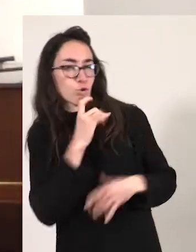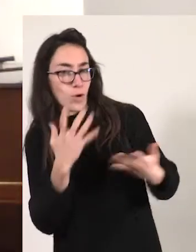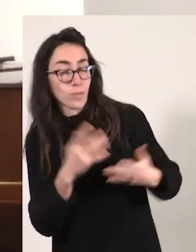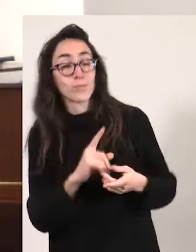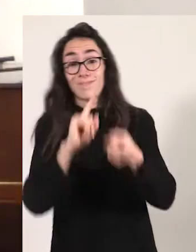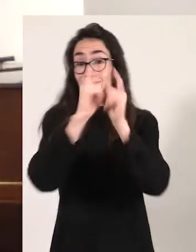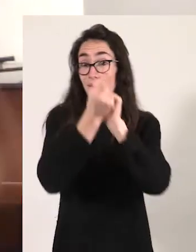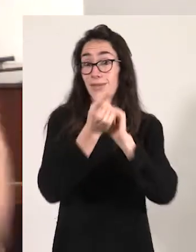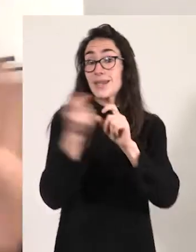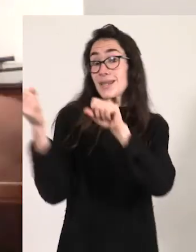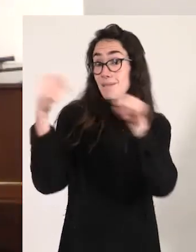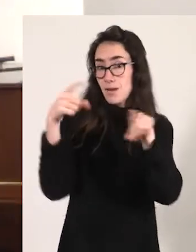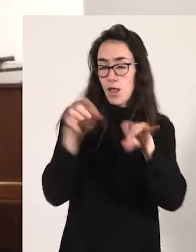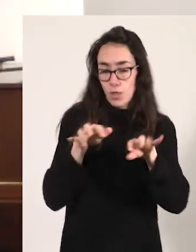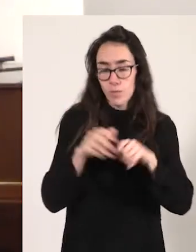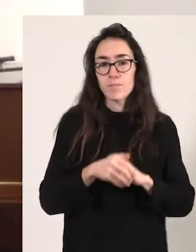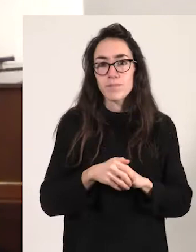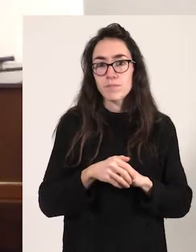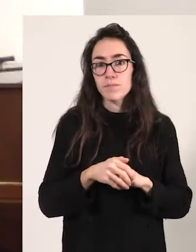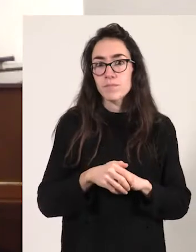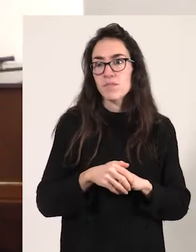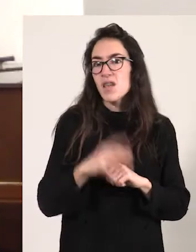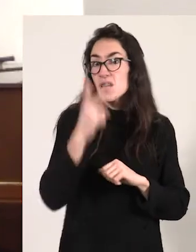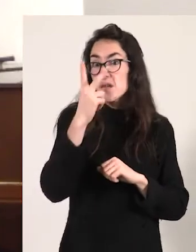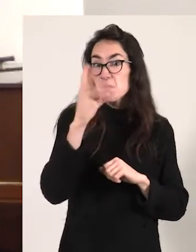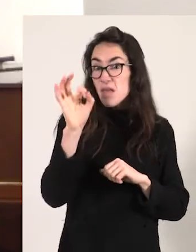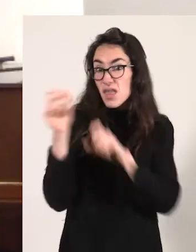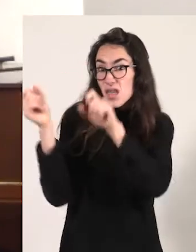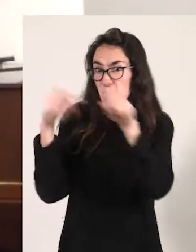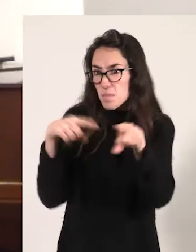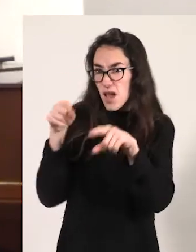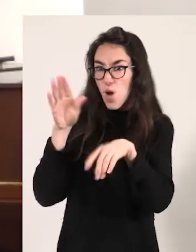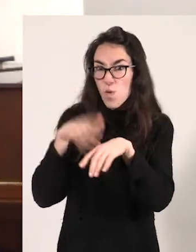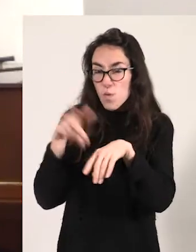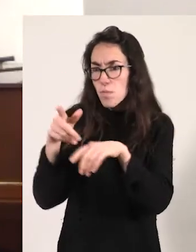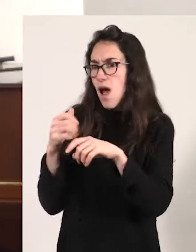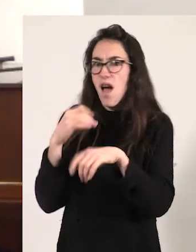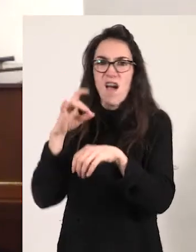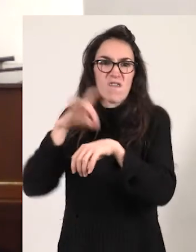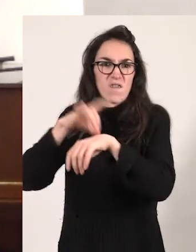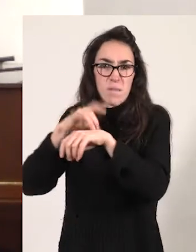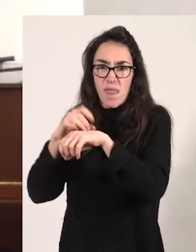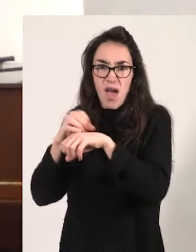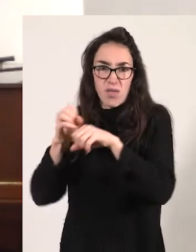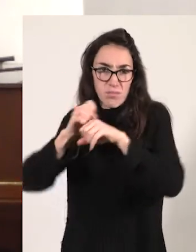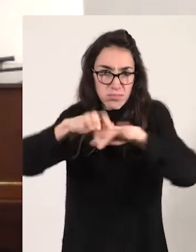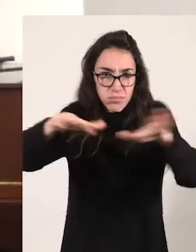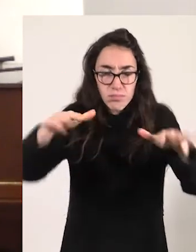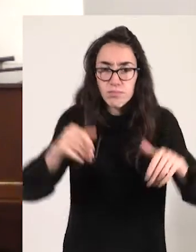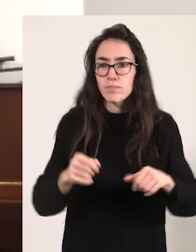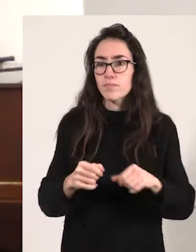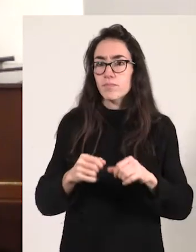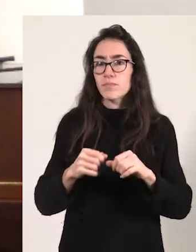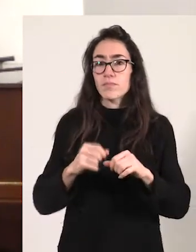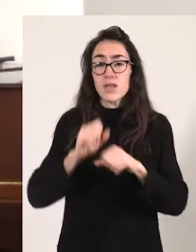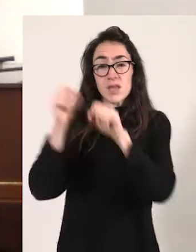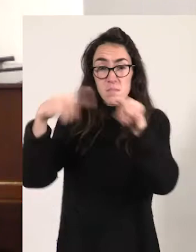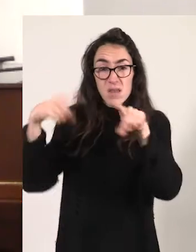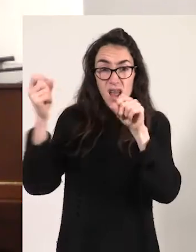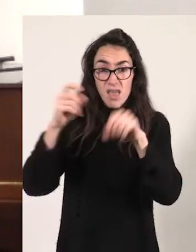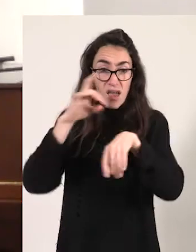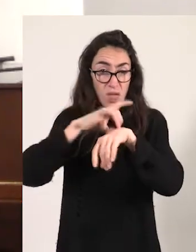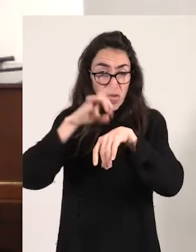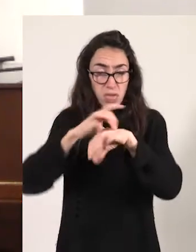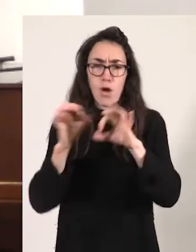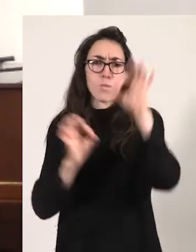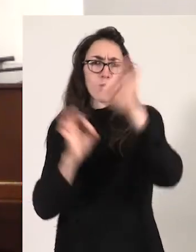y la mejor manera de tal. En cambio, inmigración era 20 migrantes han traído no sé qué. El porcentaje de inmigrantes